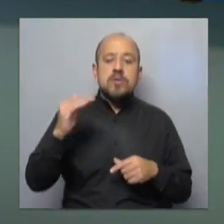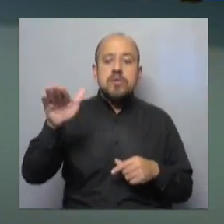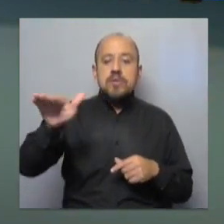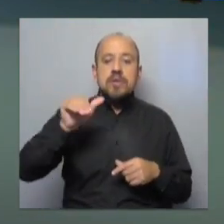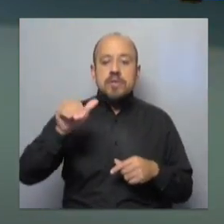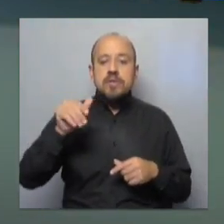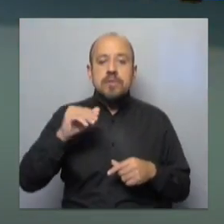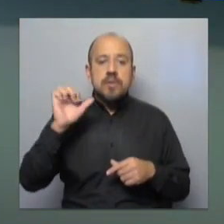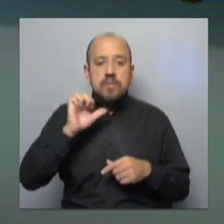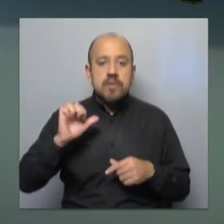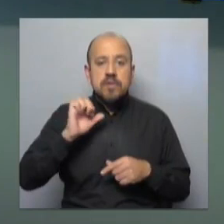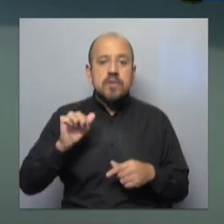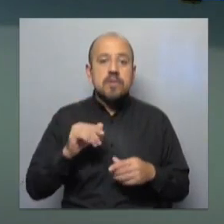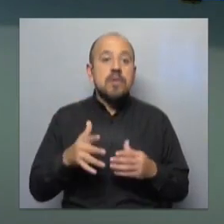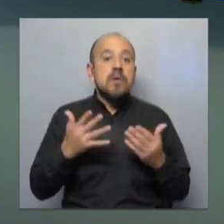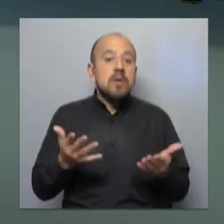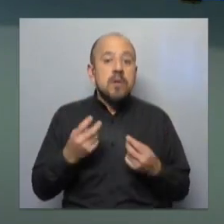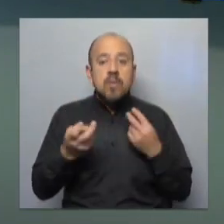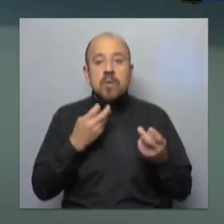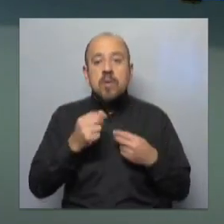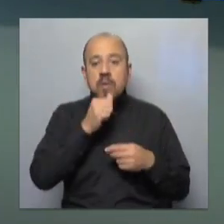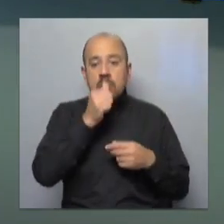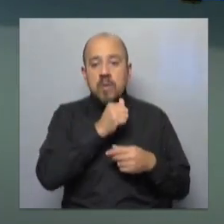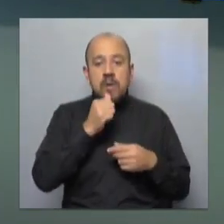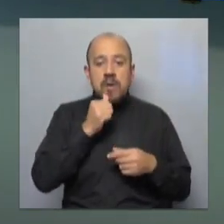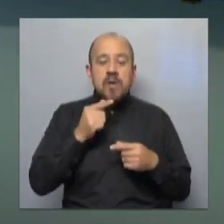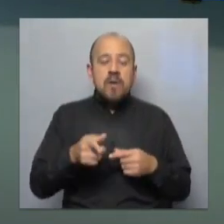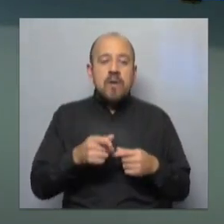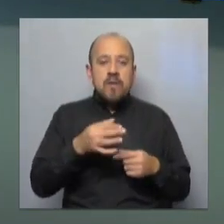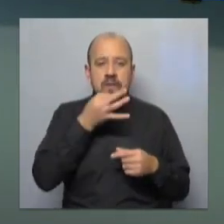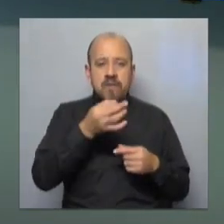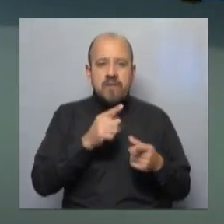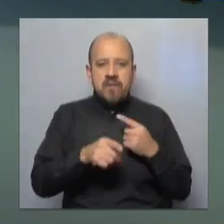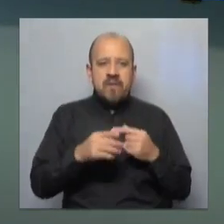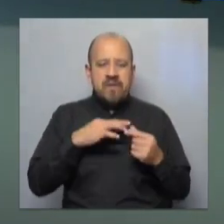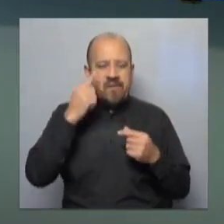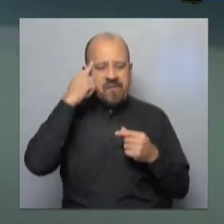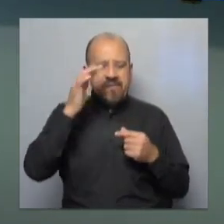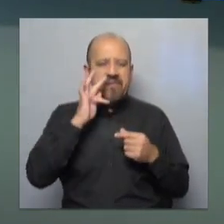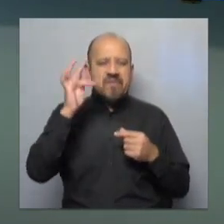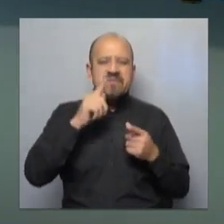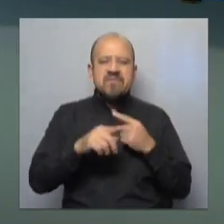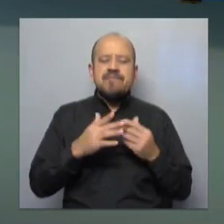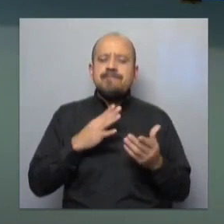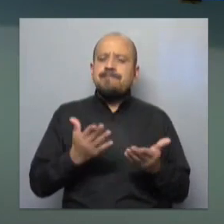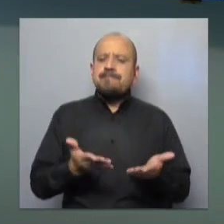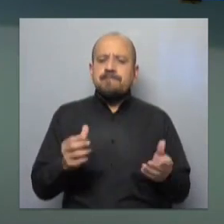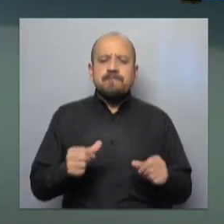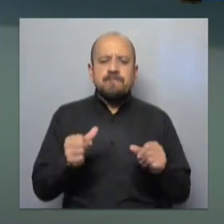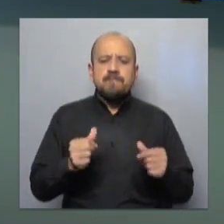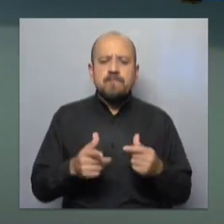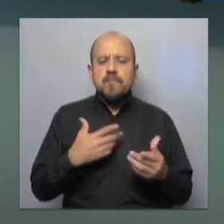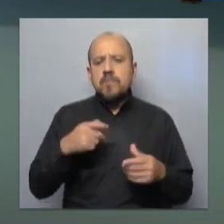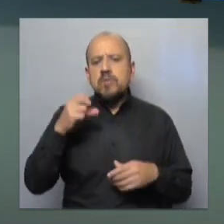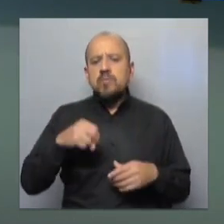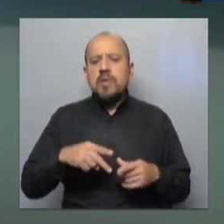la empresa para tratar de buscar algún tipo de solución después de ese anuncio y mirando más lejos digamos se busca generar un